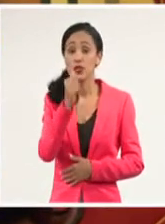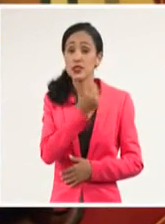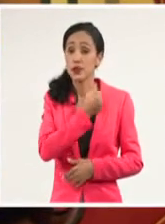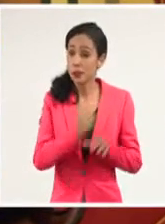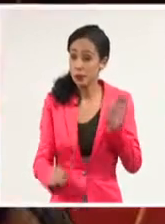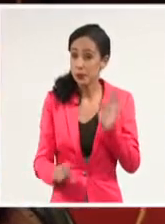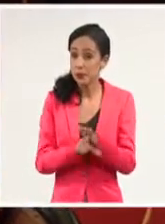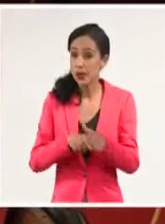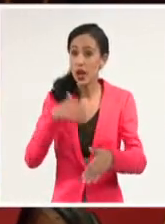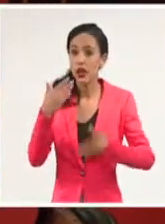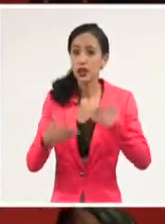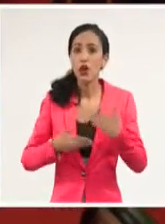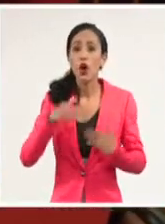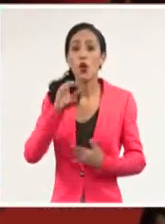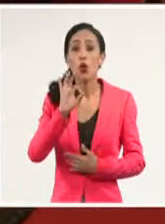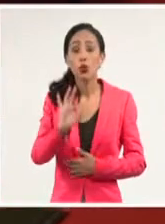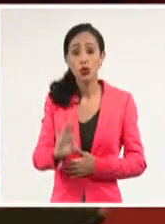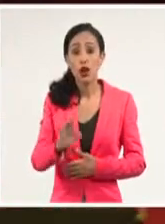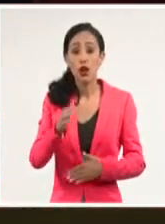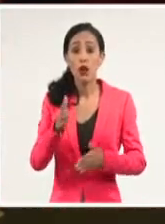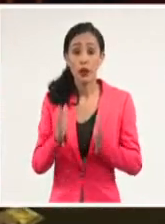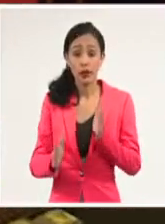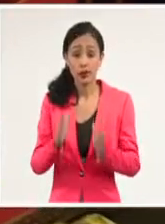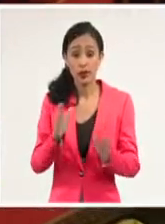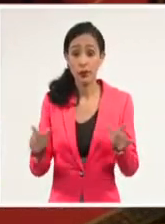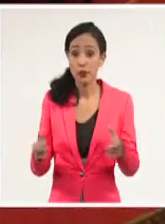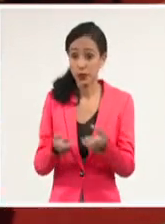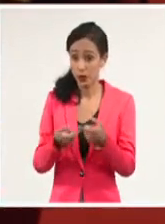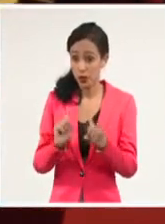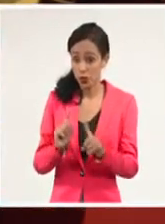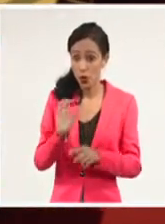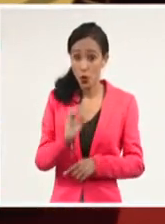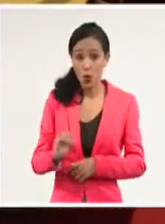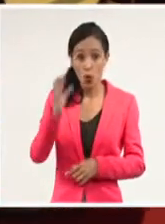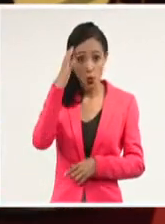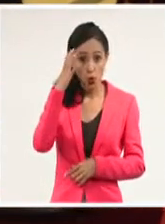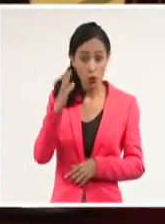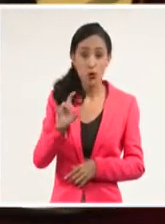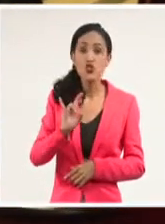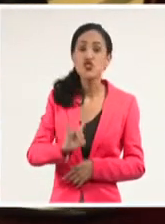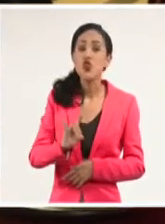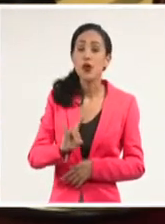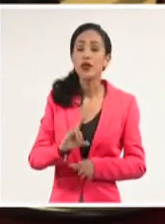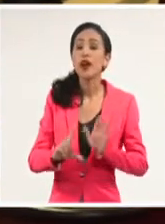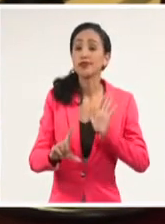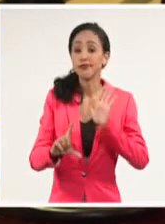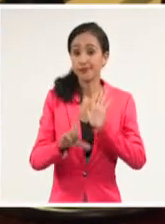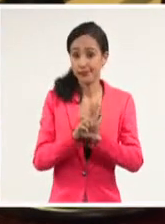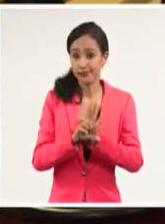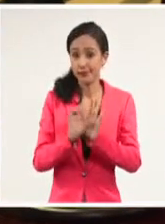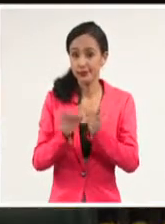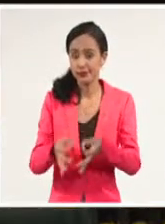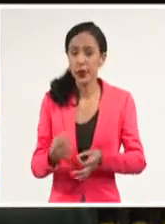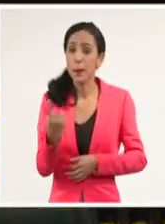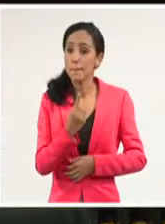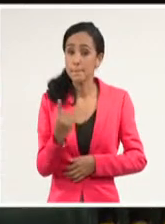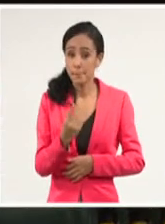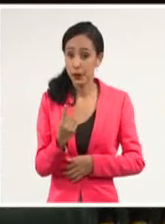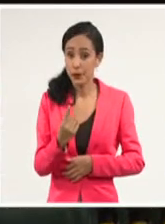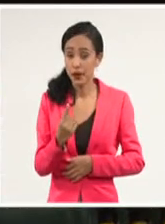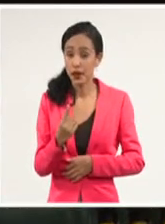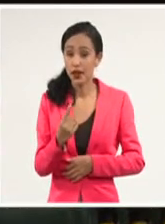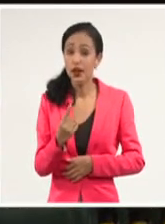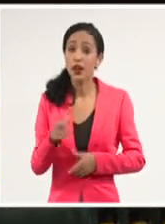las actividades del octavo periodo ordinario de sesiones del órgano en su novena legislatura. La primera sesión presencial tras